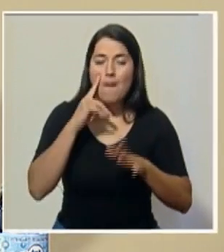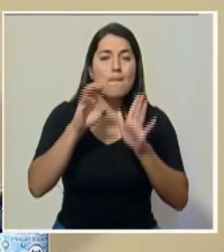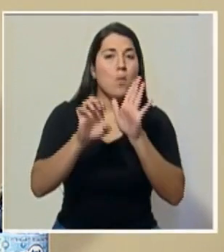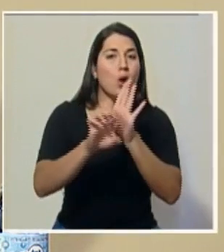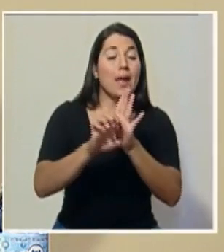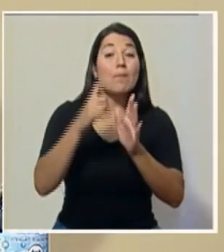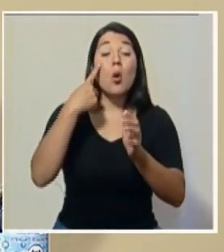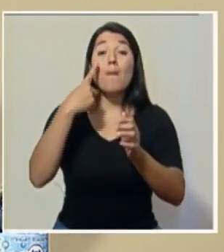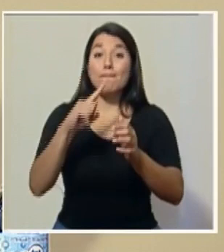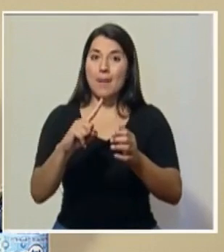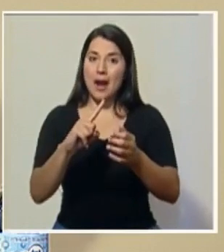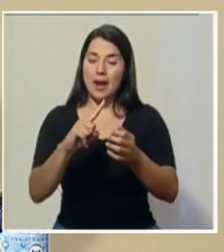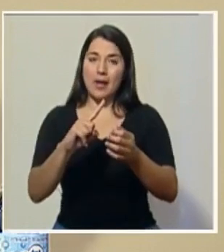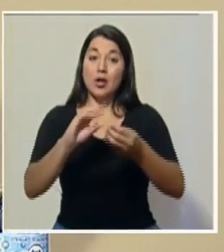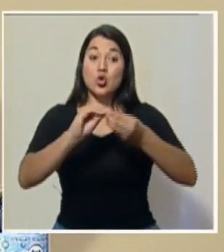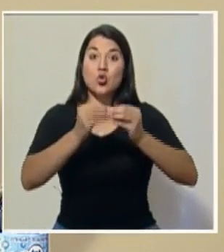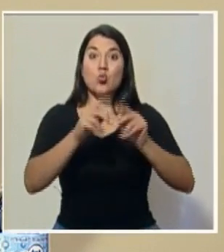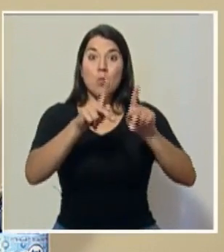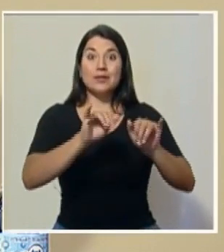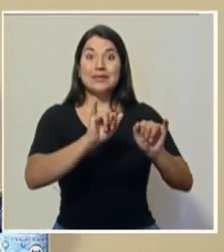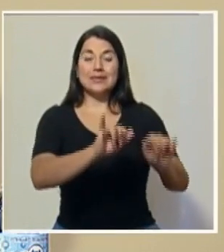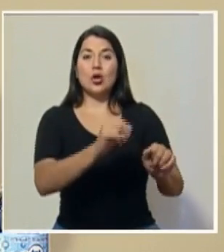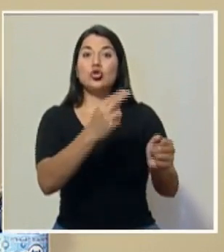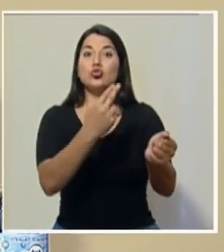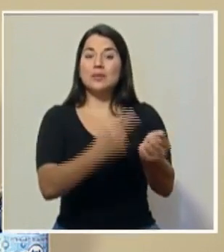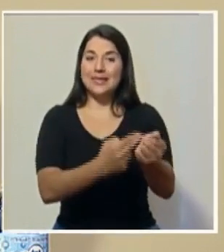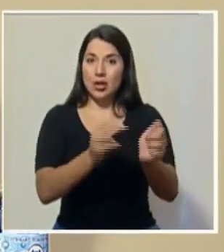es hospitalización general,